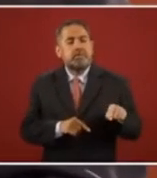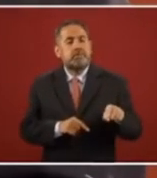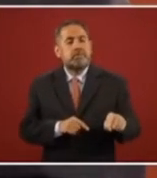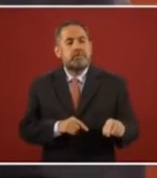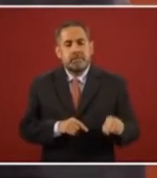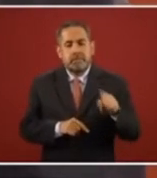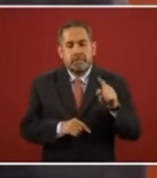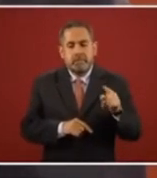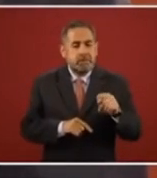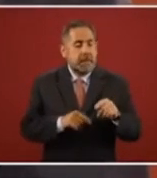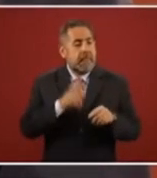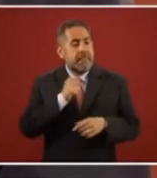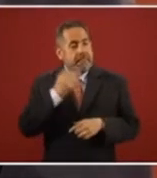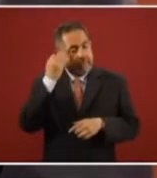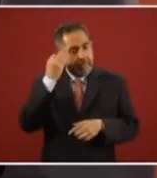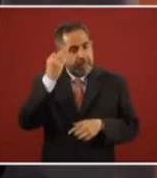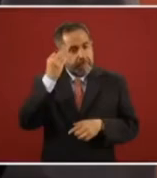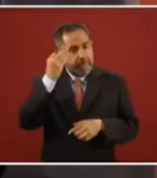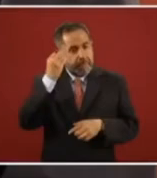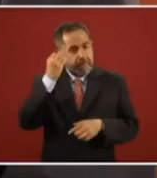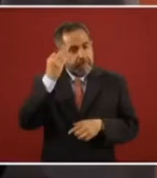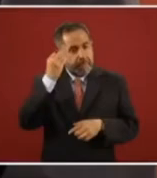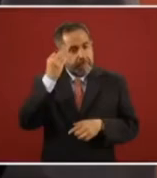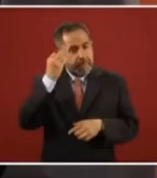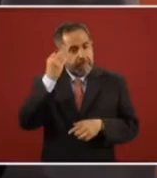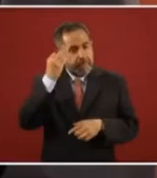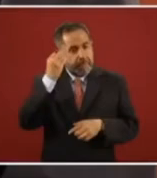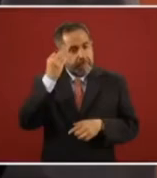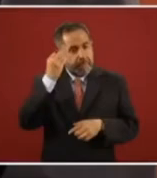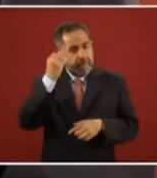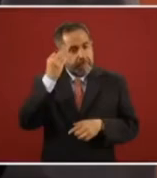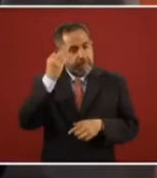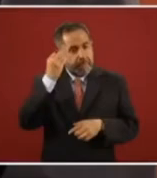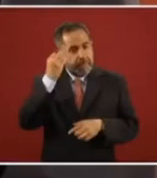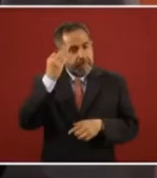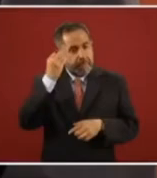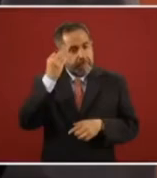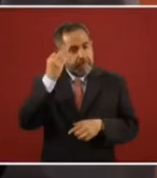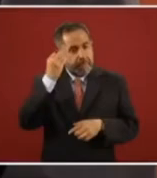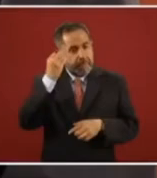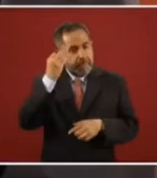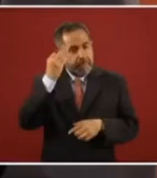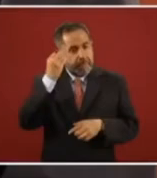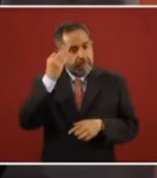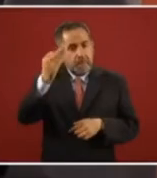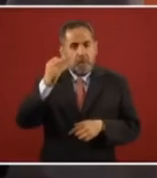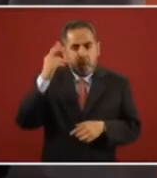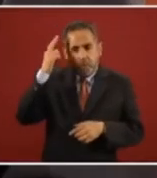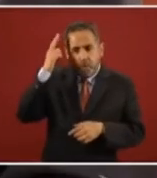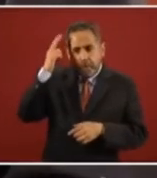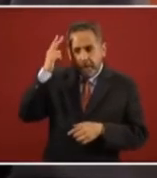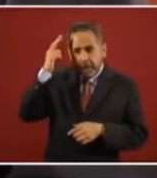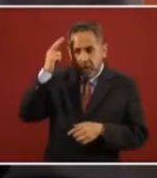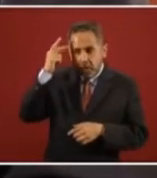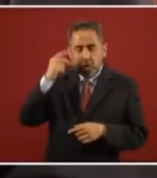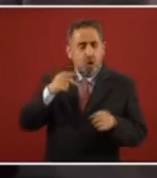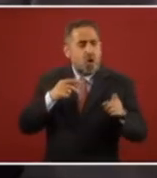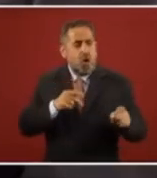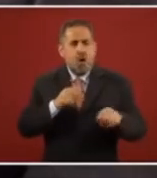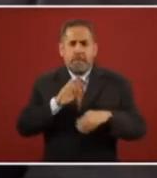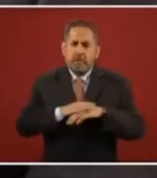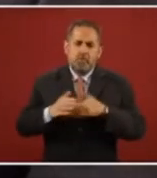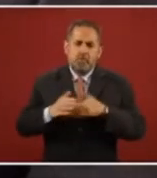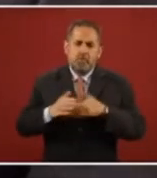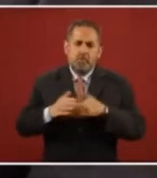del porfiriato puede tener causas en peces de ander porfirio pérez con modernas